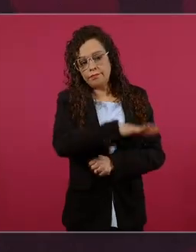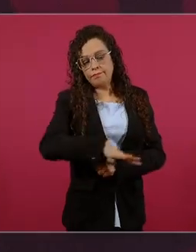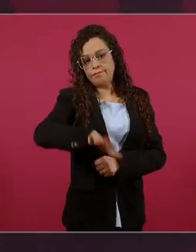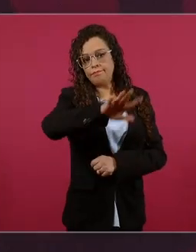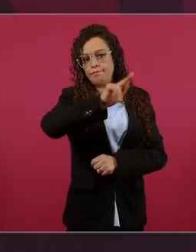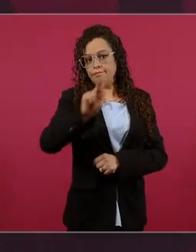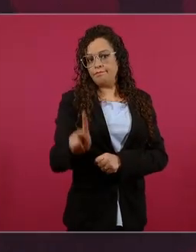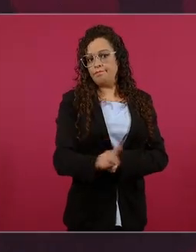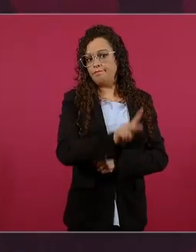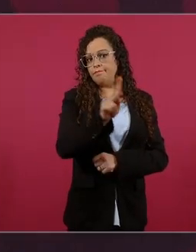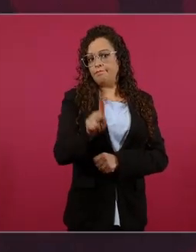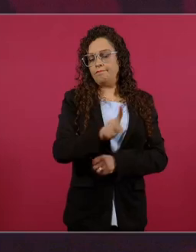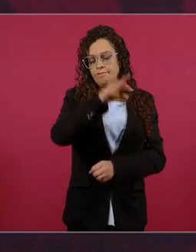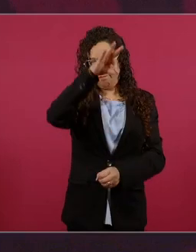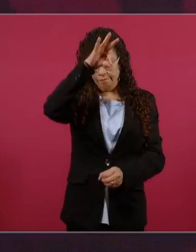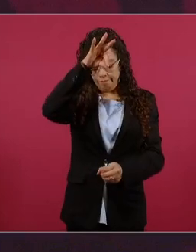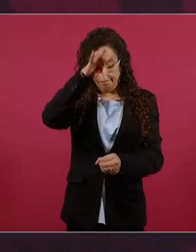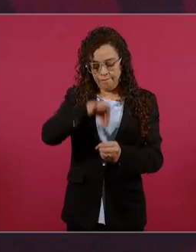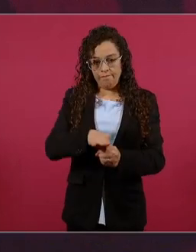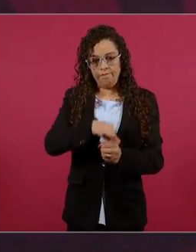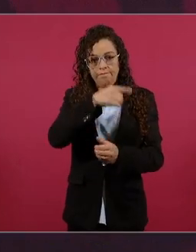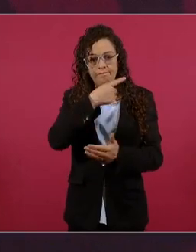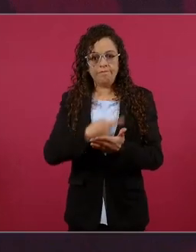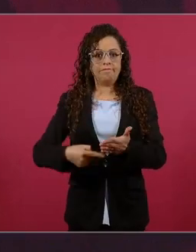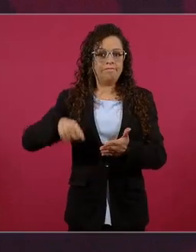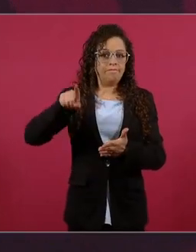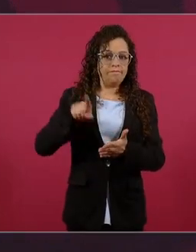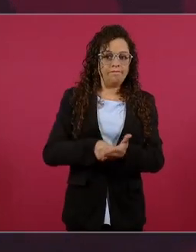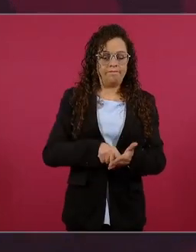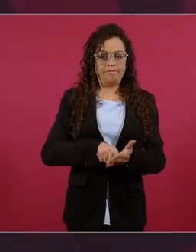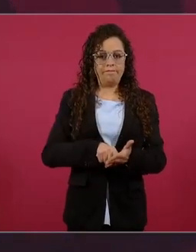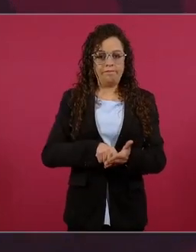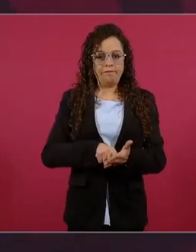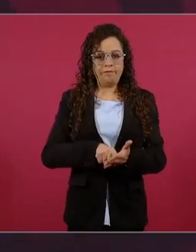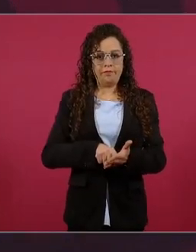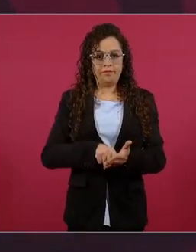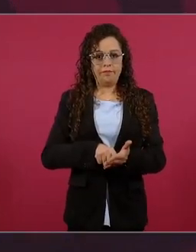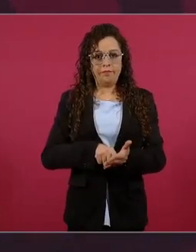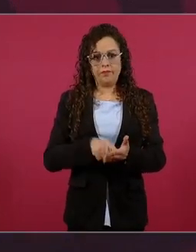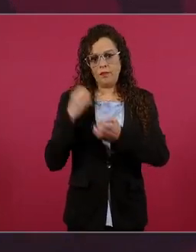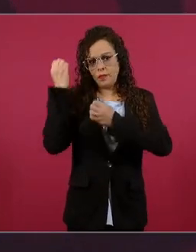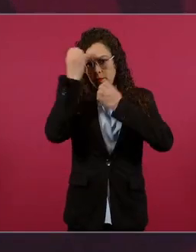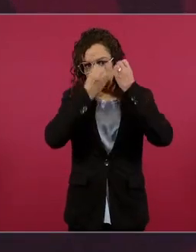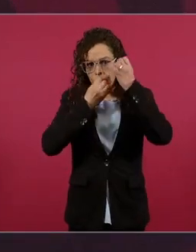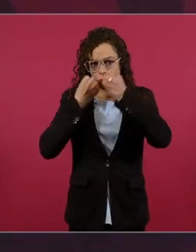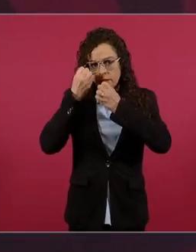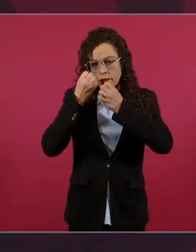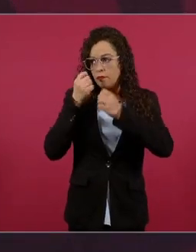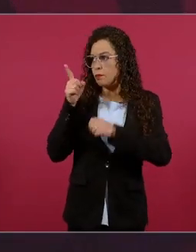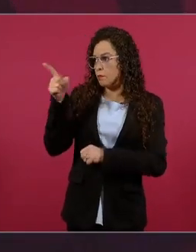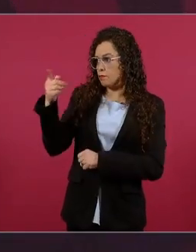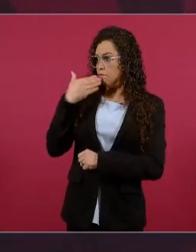Sí, han actuado con rectitud o no.